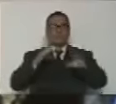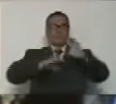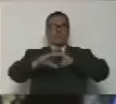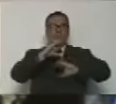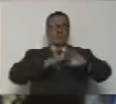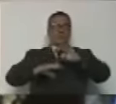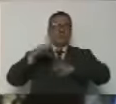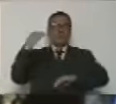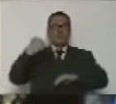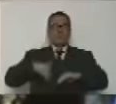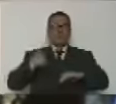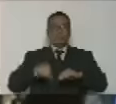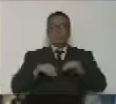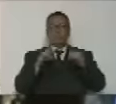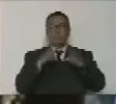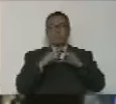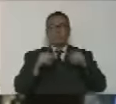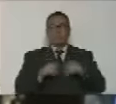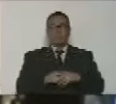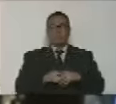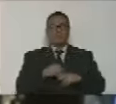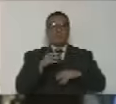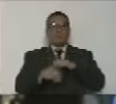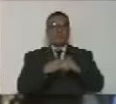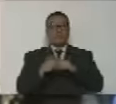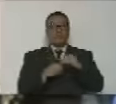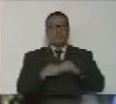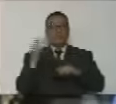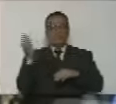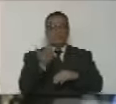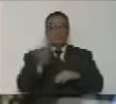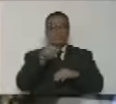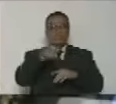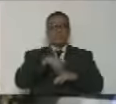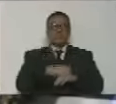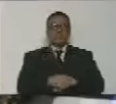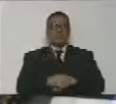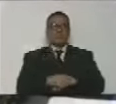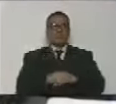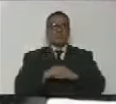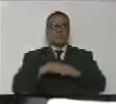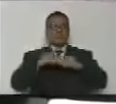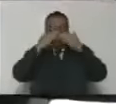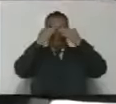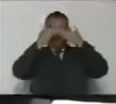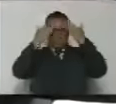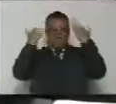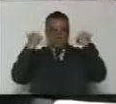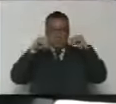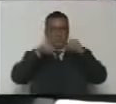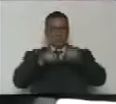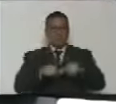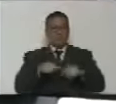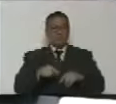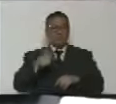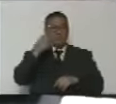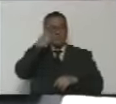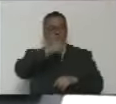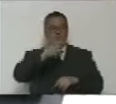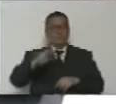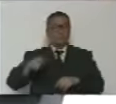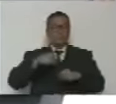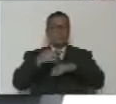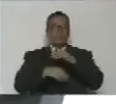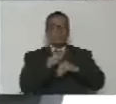ciencia argentina, todo está siendo golpeado para borrar la identidad de un pueblo que